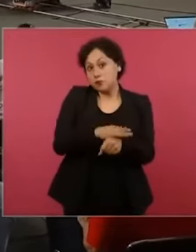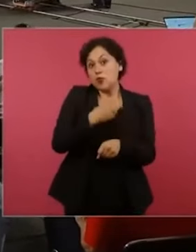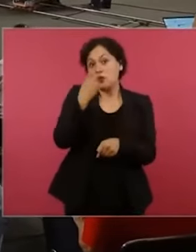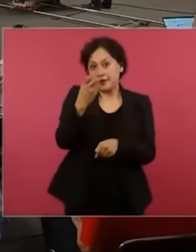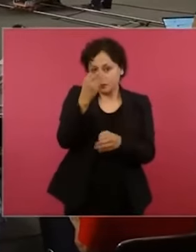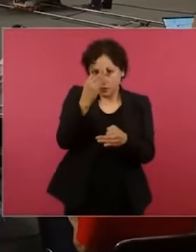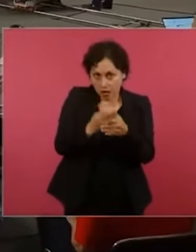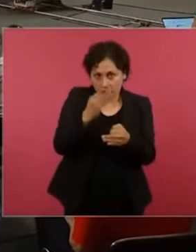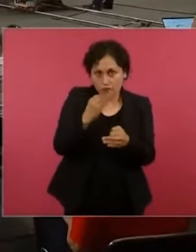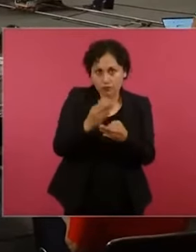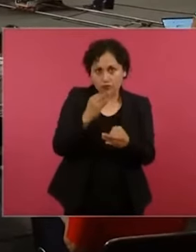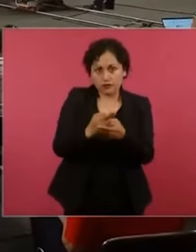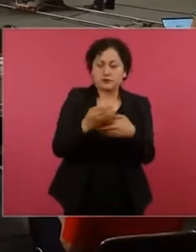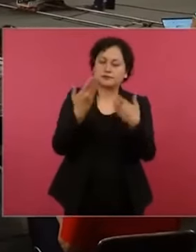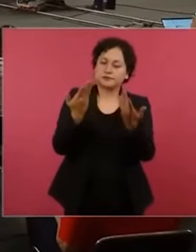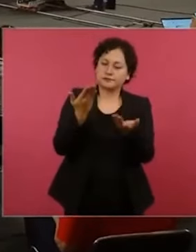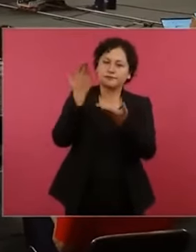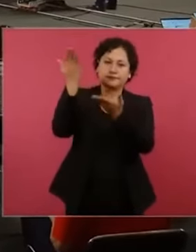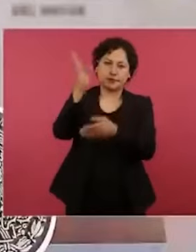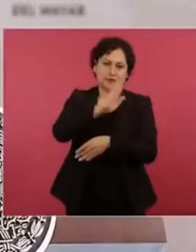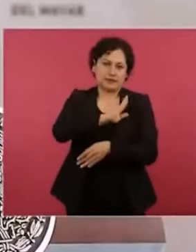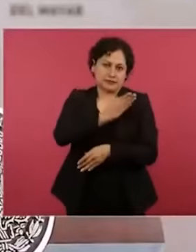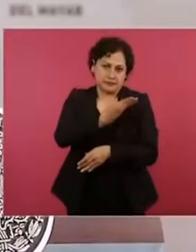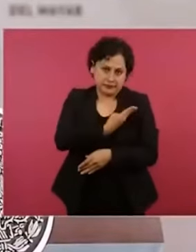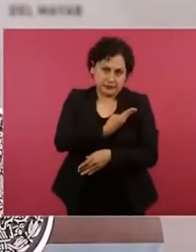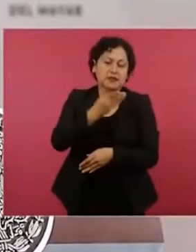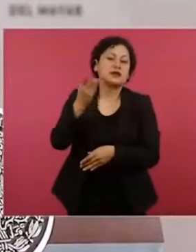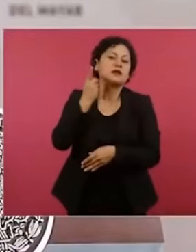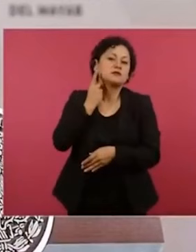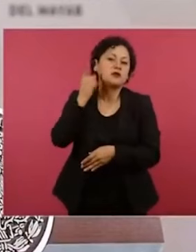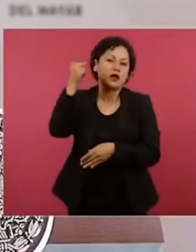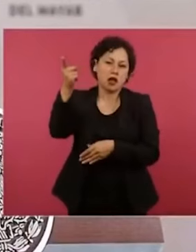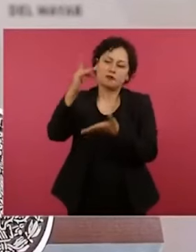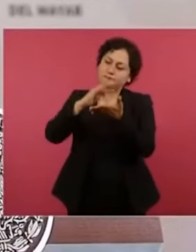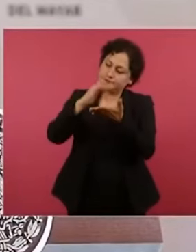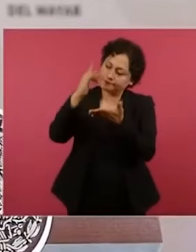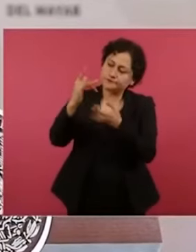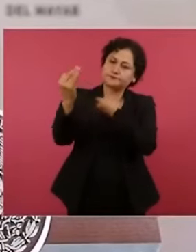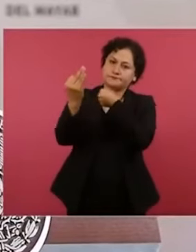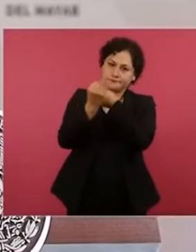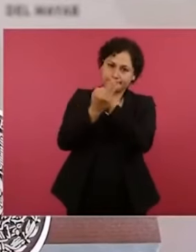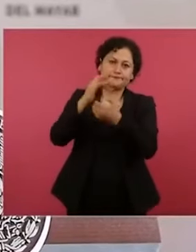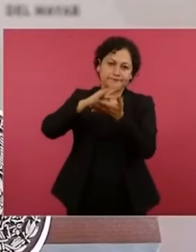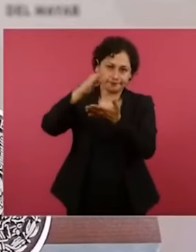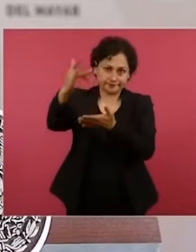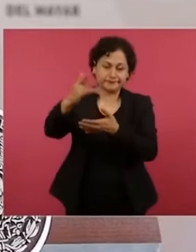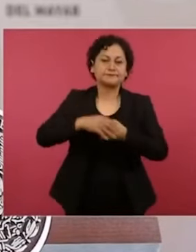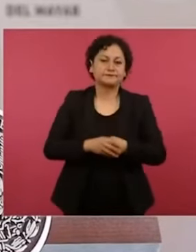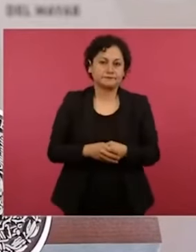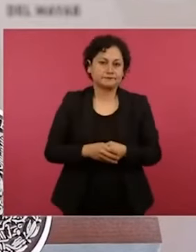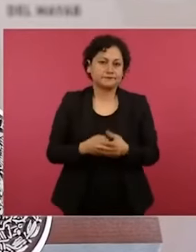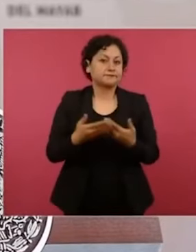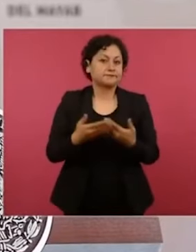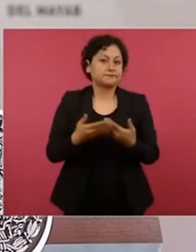a este legislador español y hacerle un reconocimiento